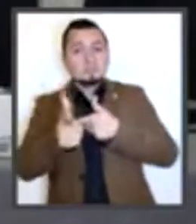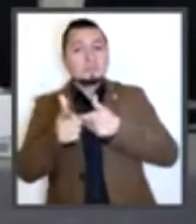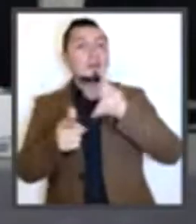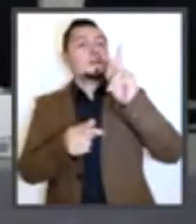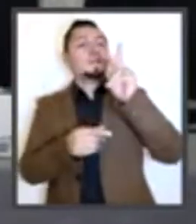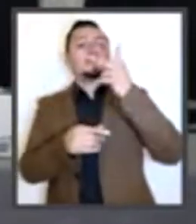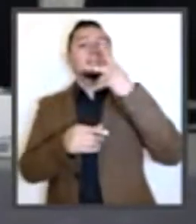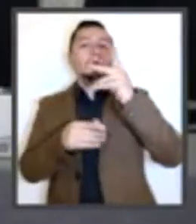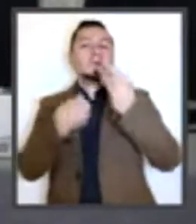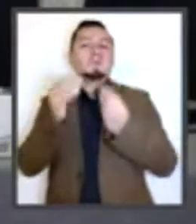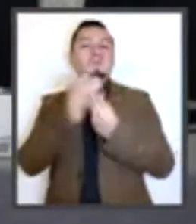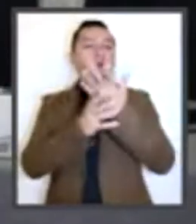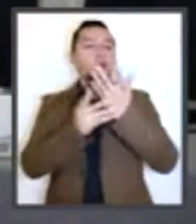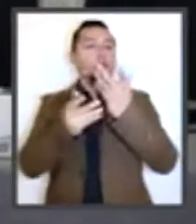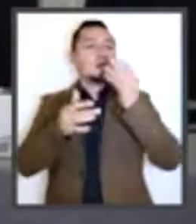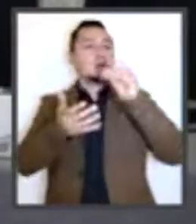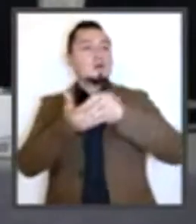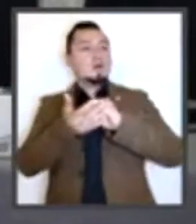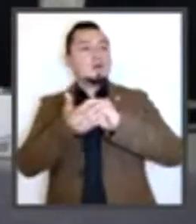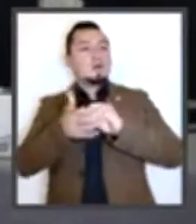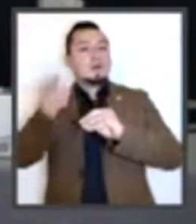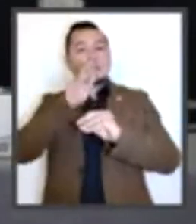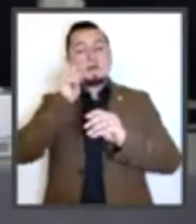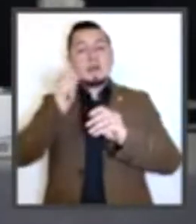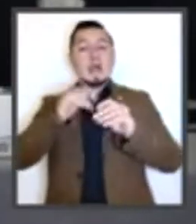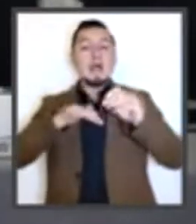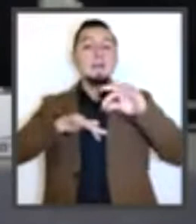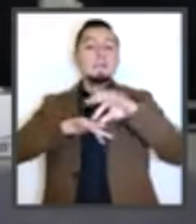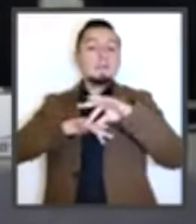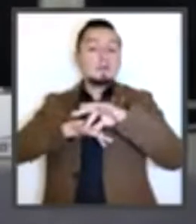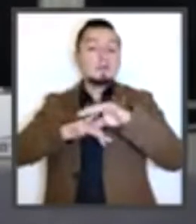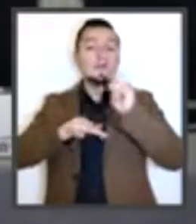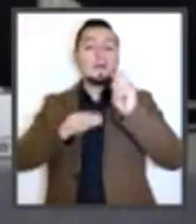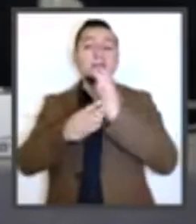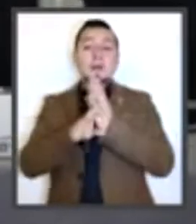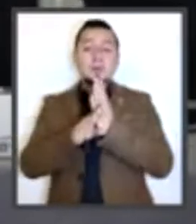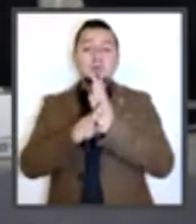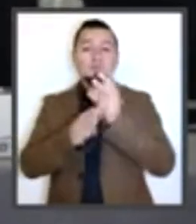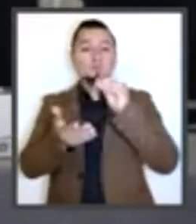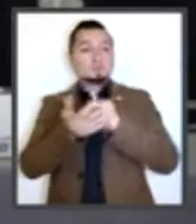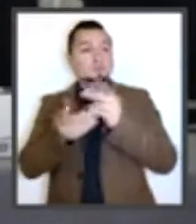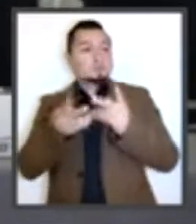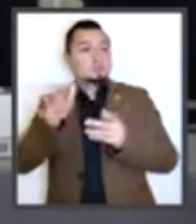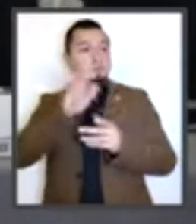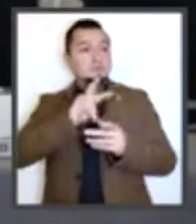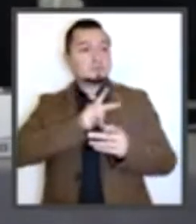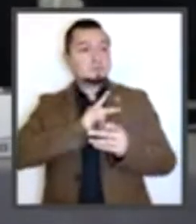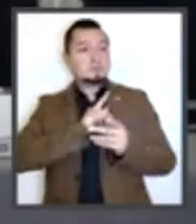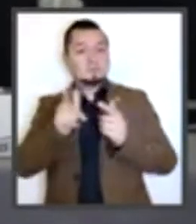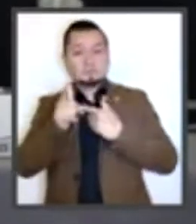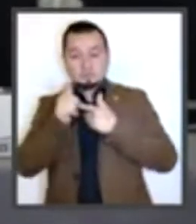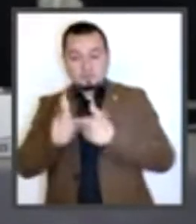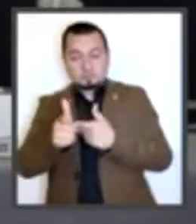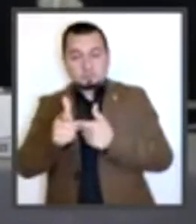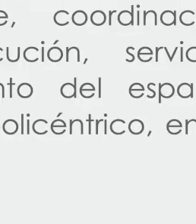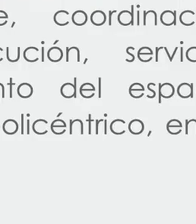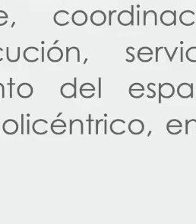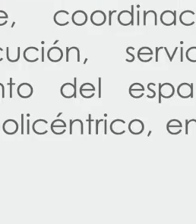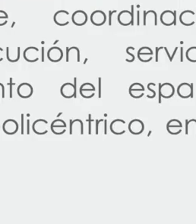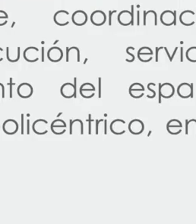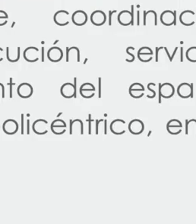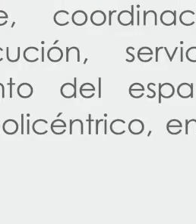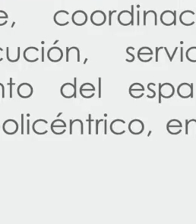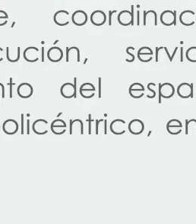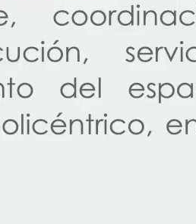Peribús, en el objetivo cual, el cual fue informar los avances a los municipios, gestionar y asegurar la correcta